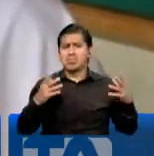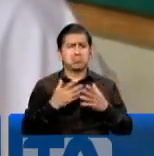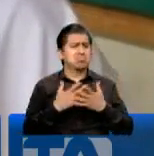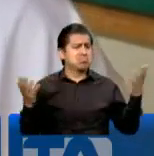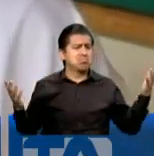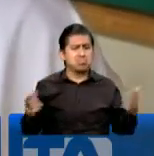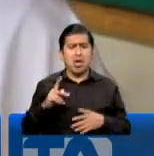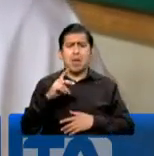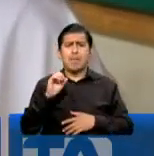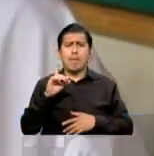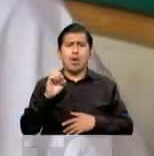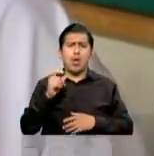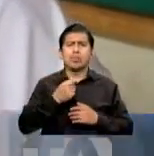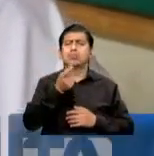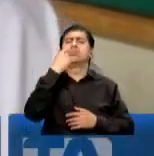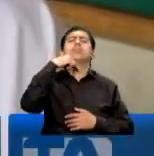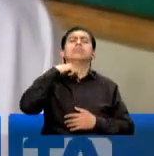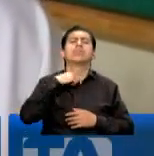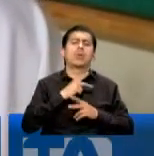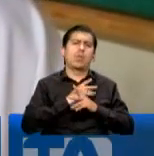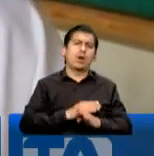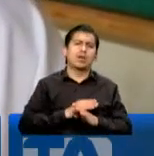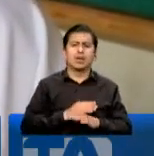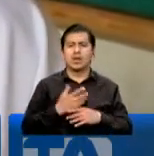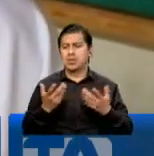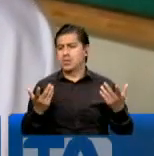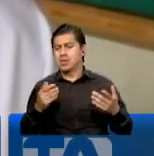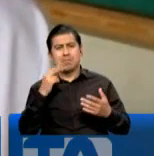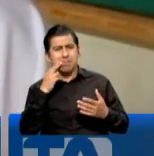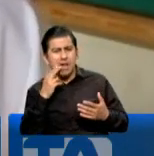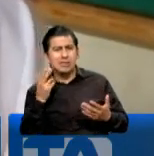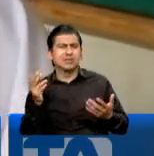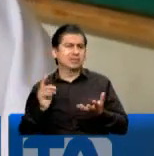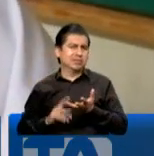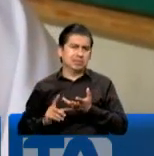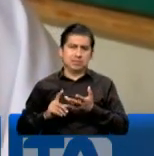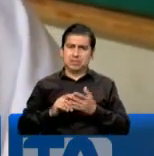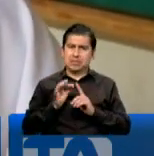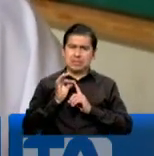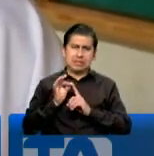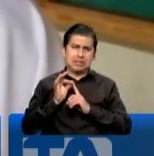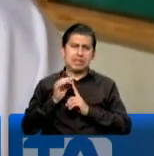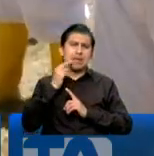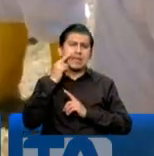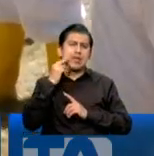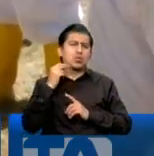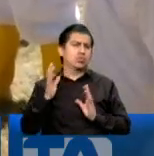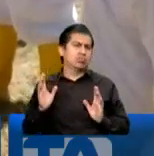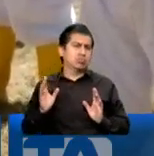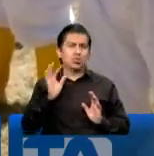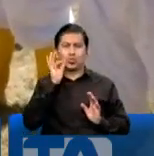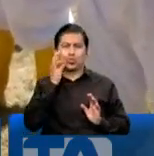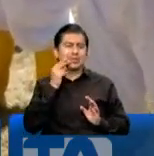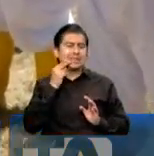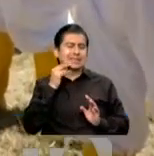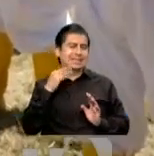abejas, propóleo, polen, pan de abeja, jalea real, y nuestro producto estrella, pues la miel. Aquí